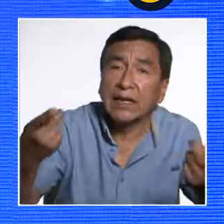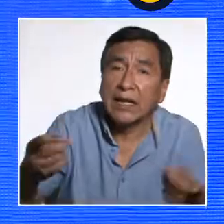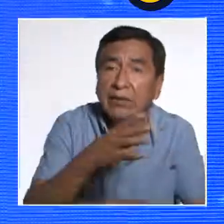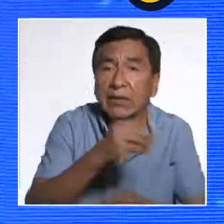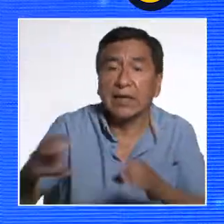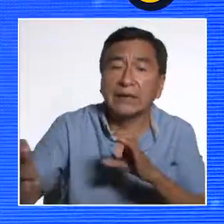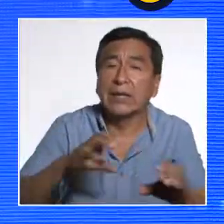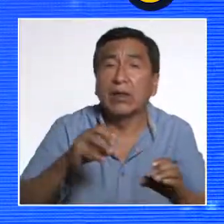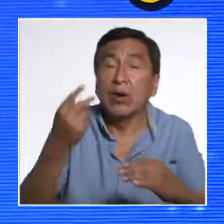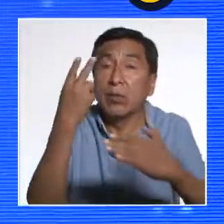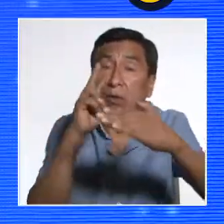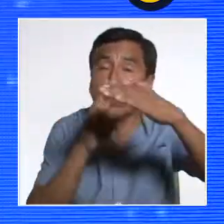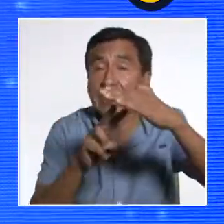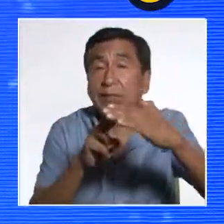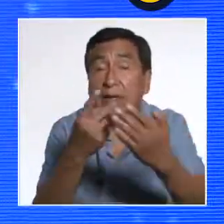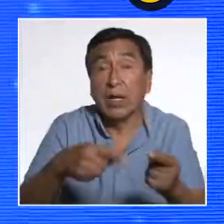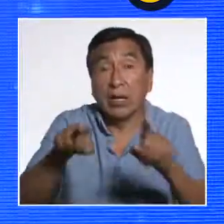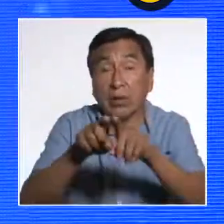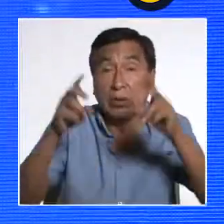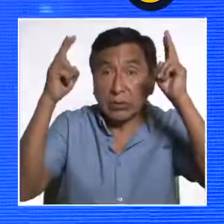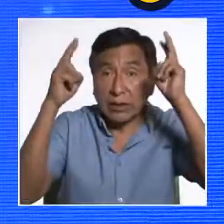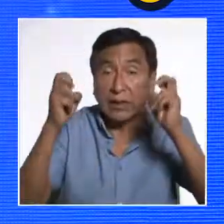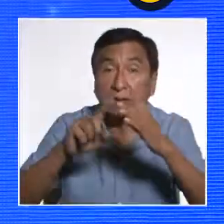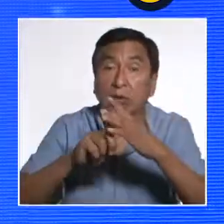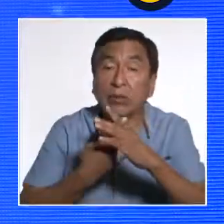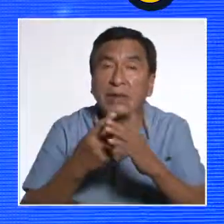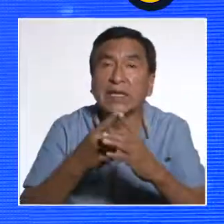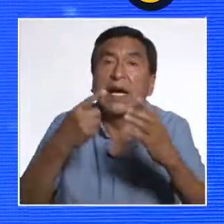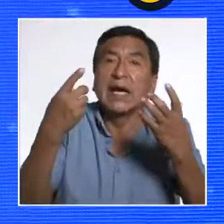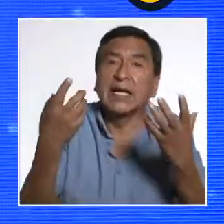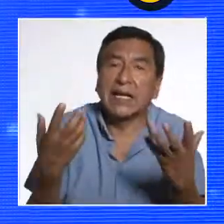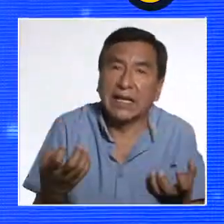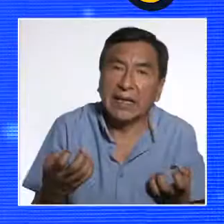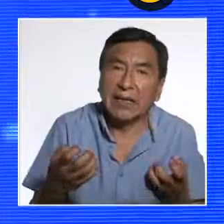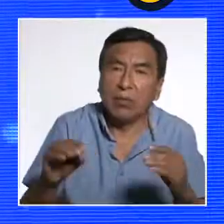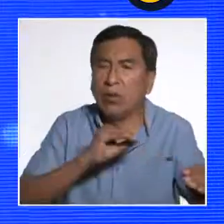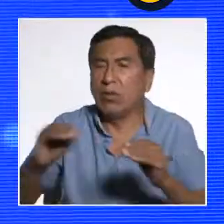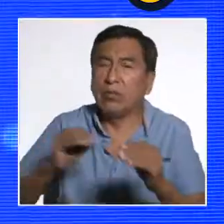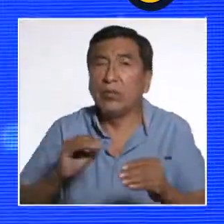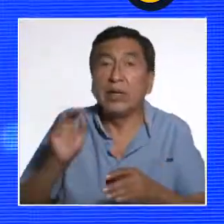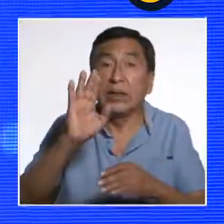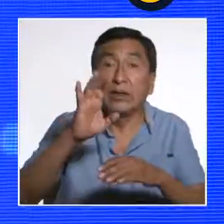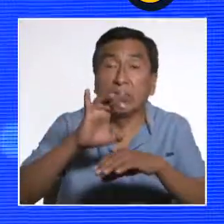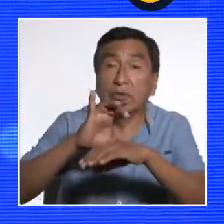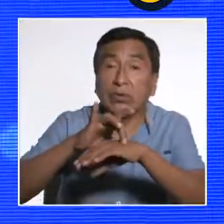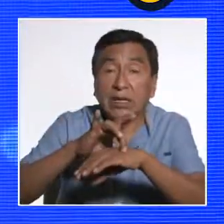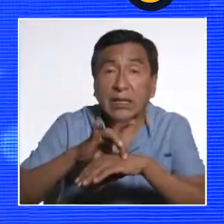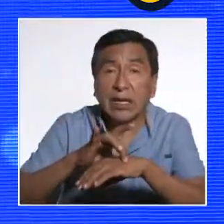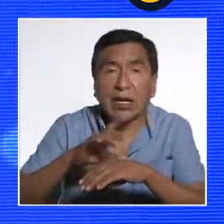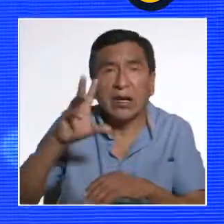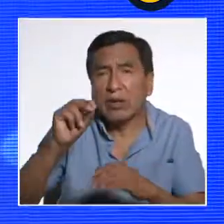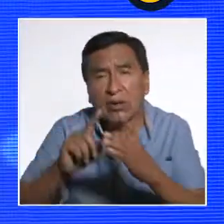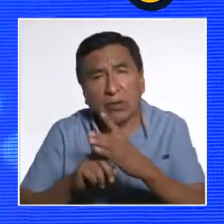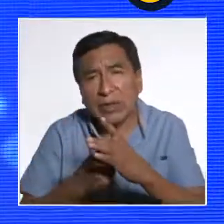proféticamente. Cuando Satanás comience a querer sacudir tu tierra, no empiece a